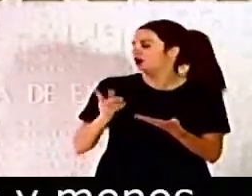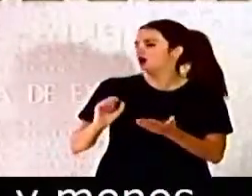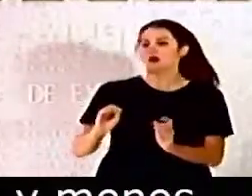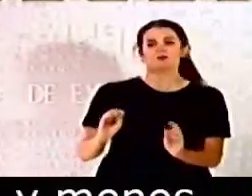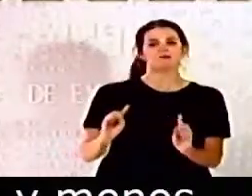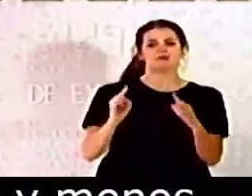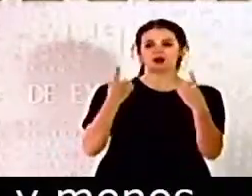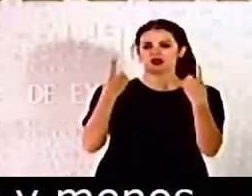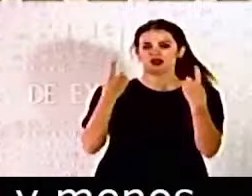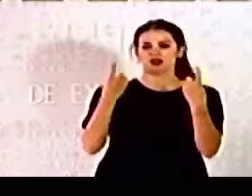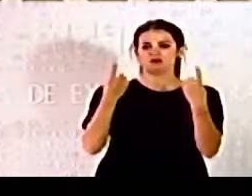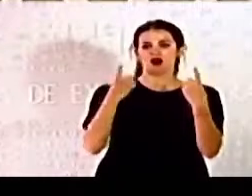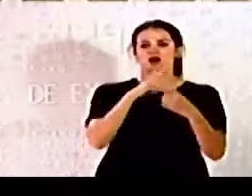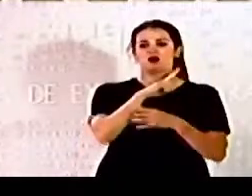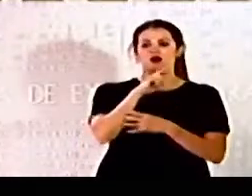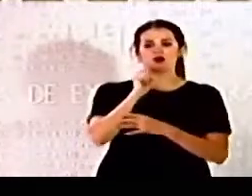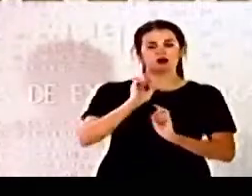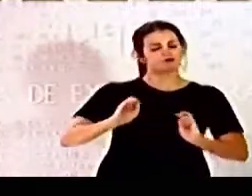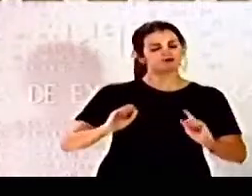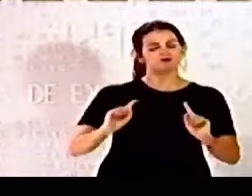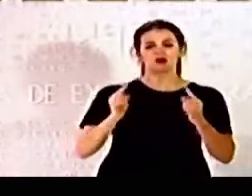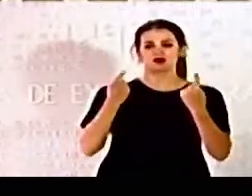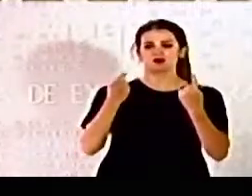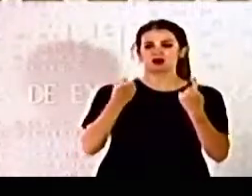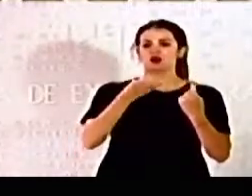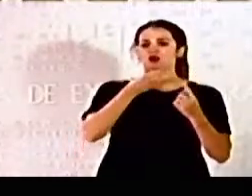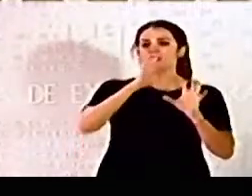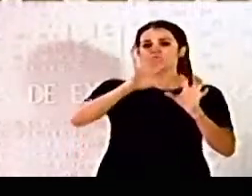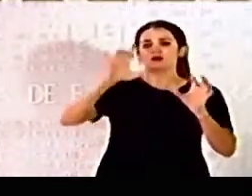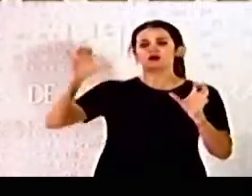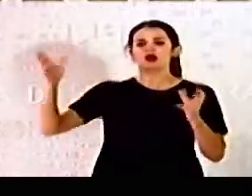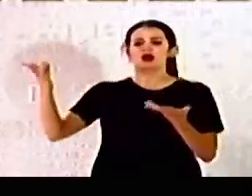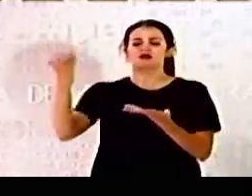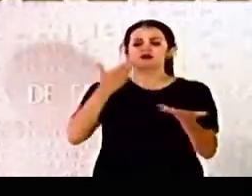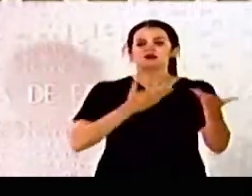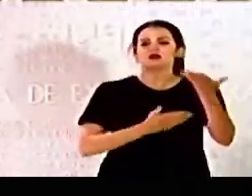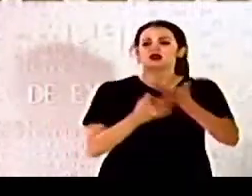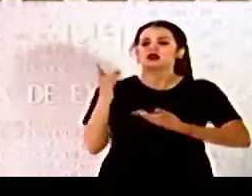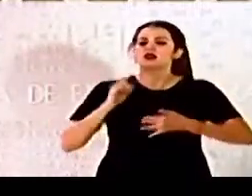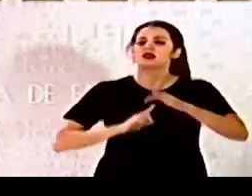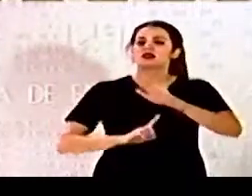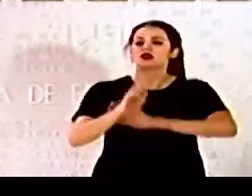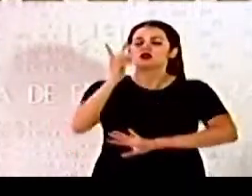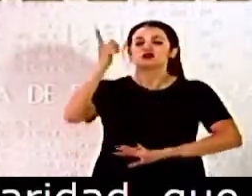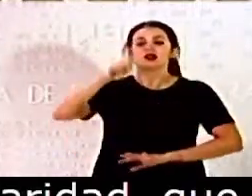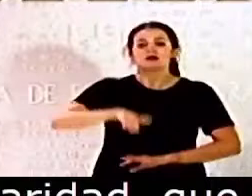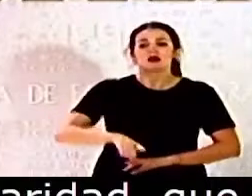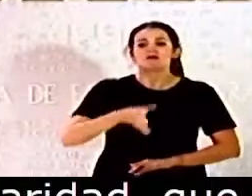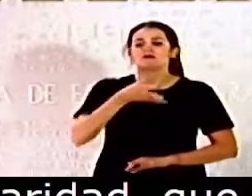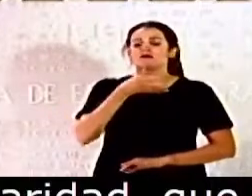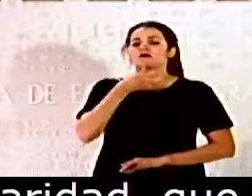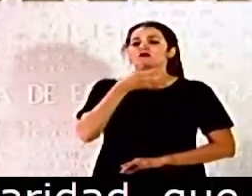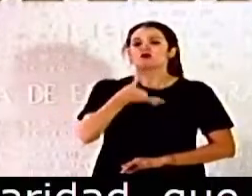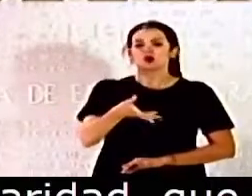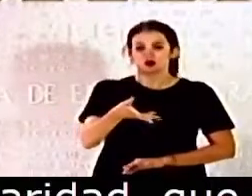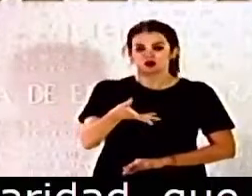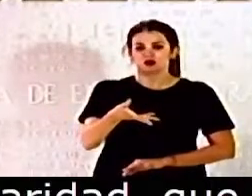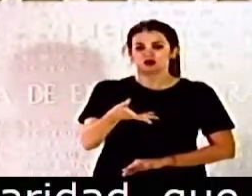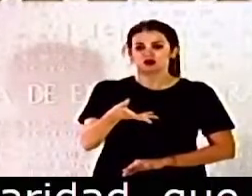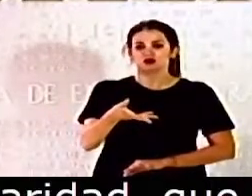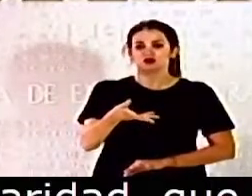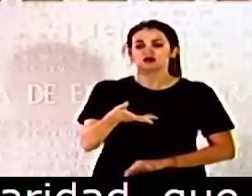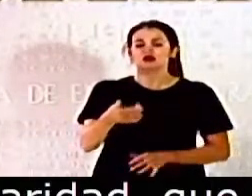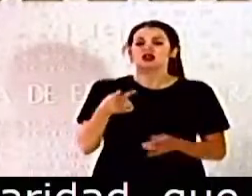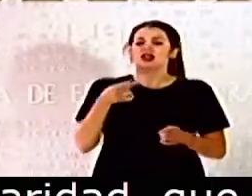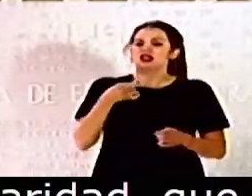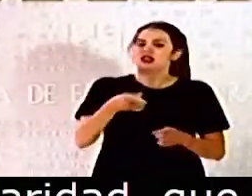el primero de los valores cuando se hace cooperación internacional al desarrollo, es una cuestión también de velar porque